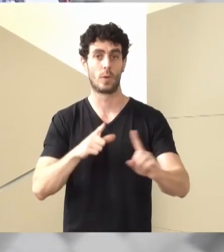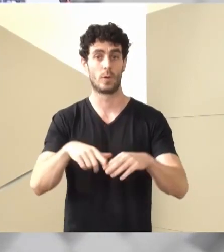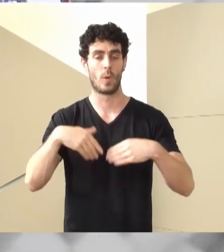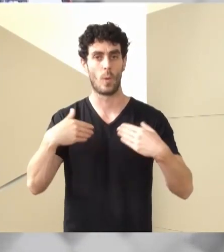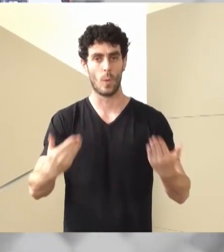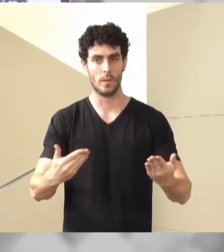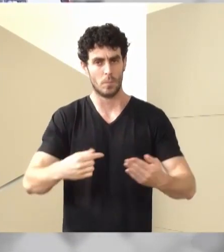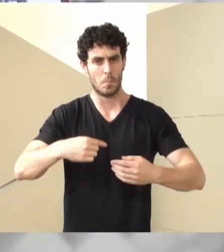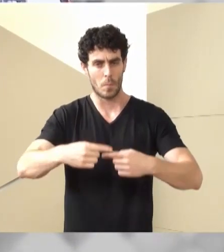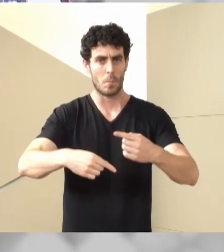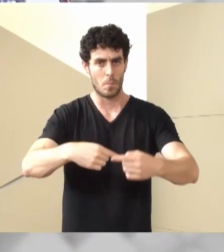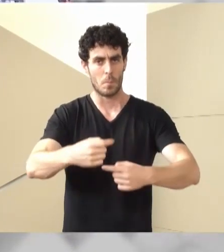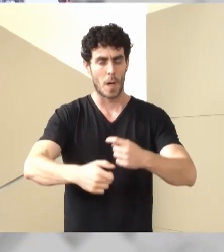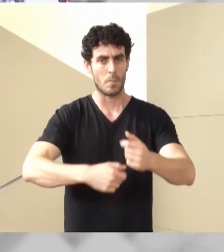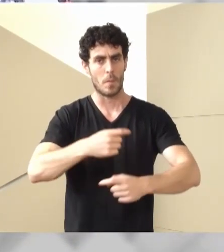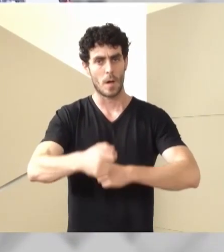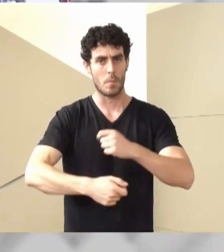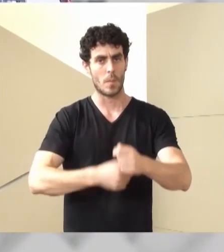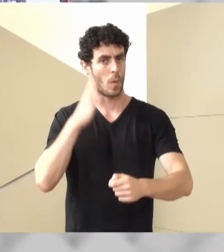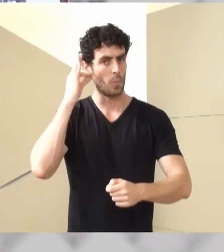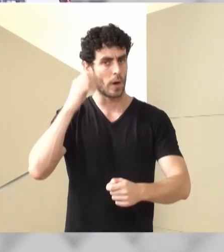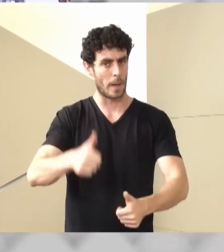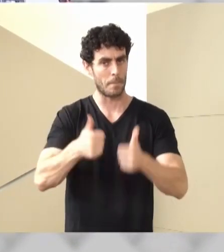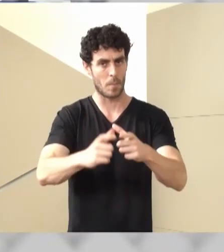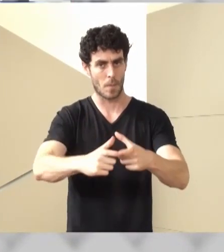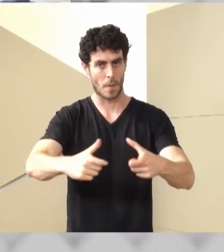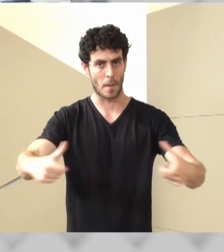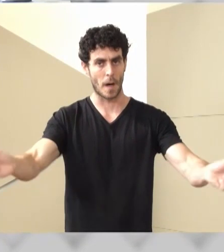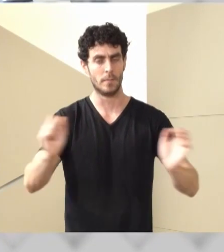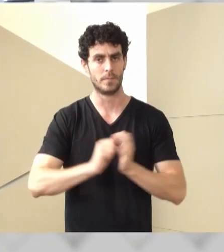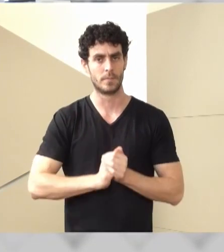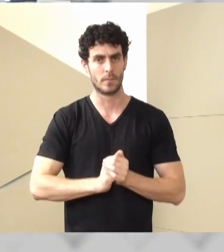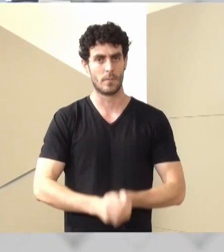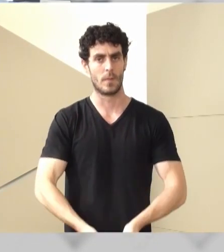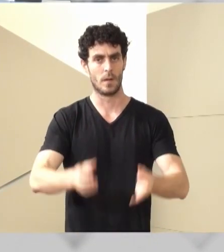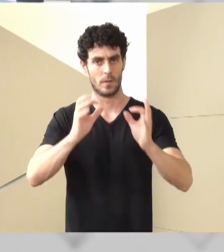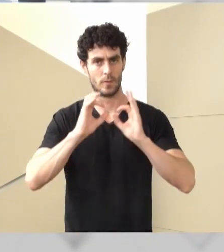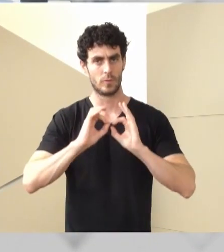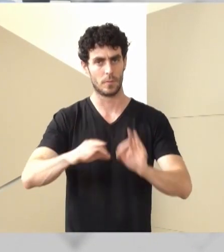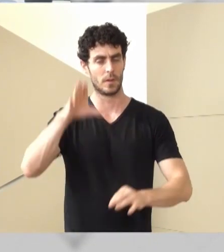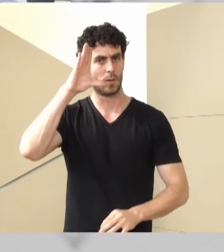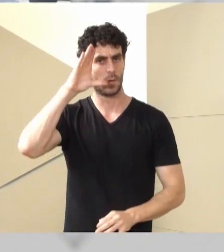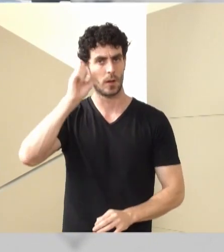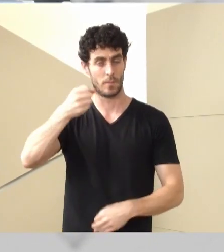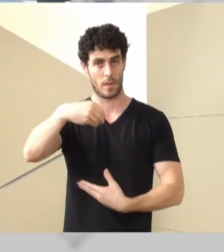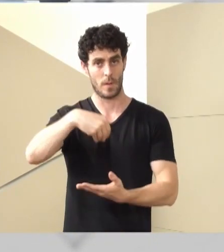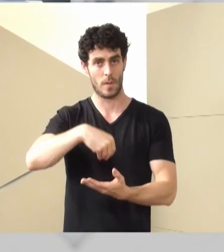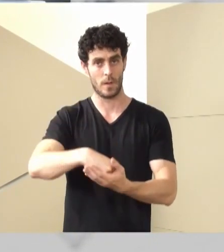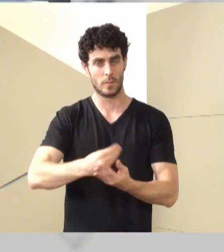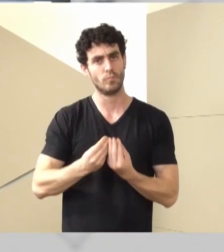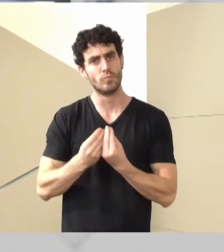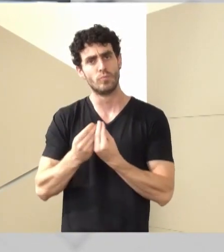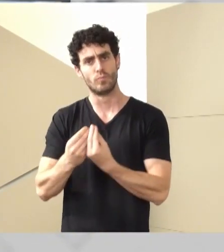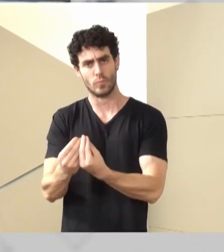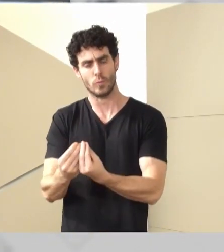incorporar cada vez más talento femenino a la institución. Precisamente la Guardia Civil ha formado equipo con la Universidad de